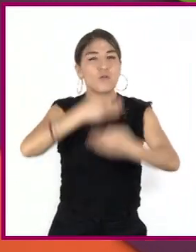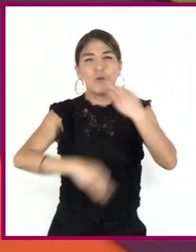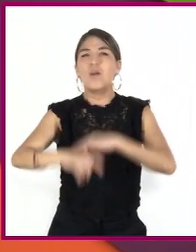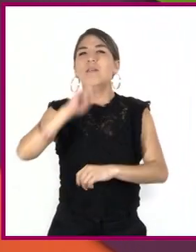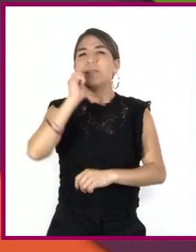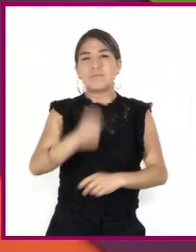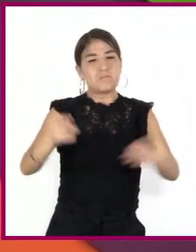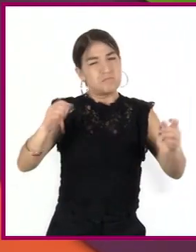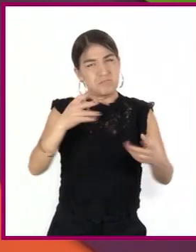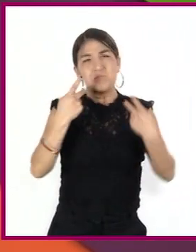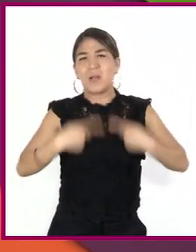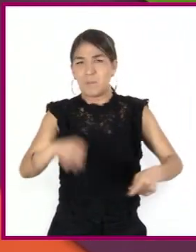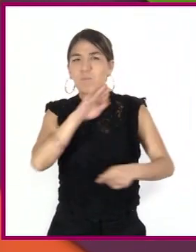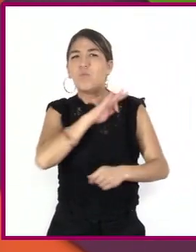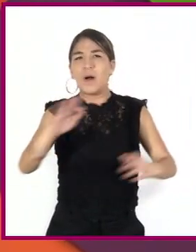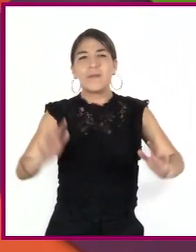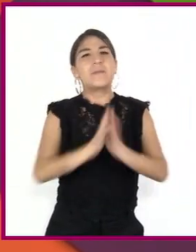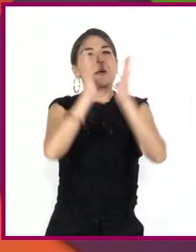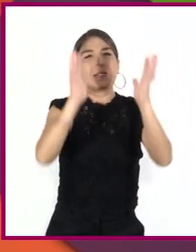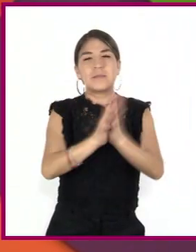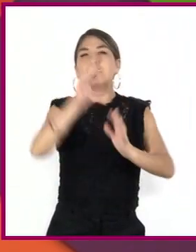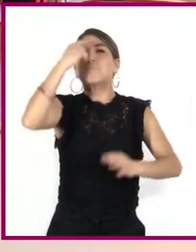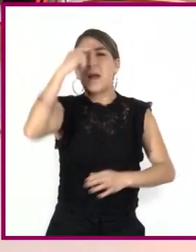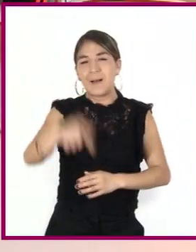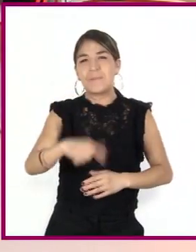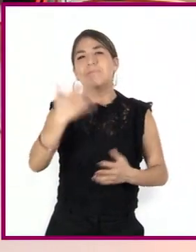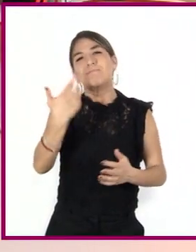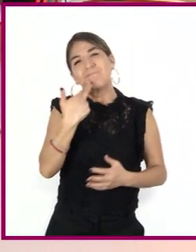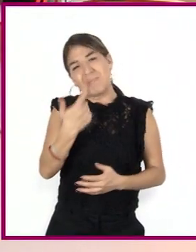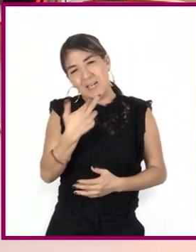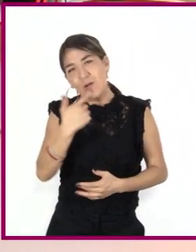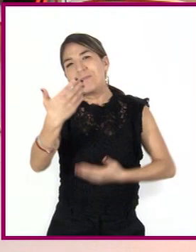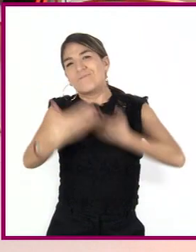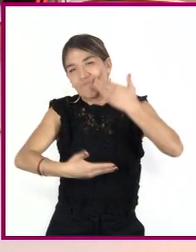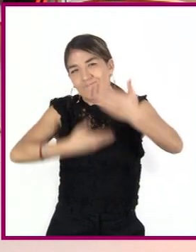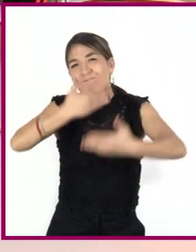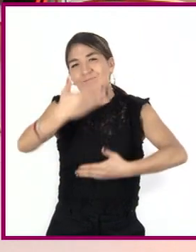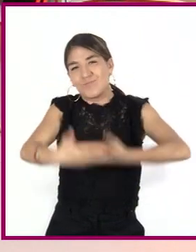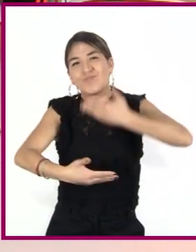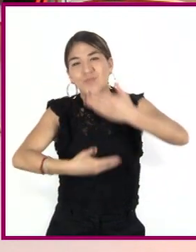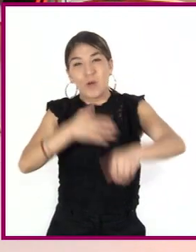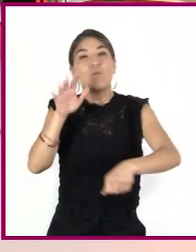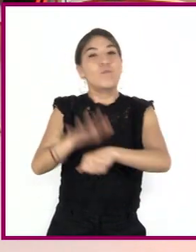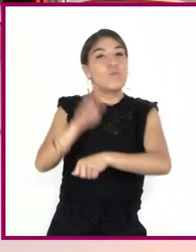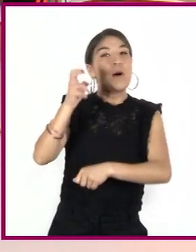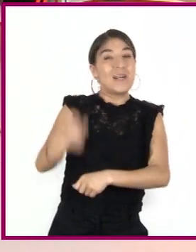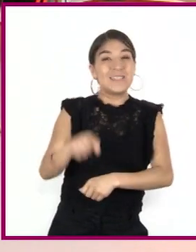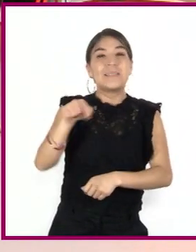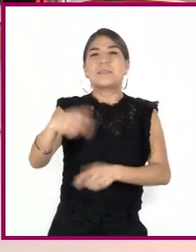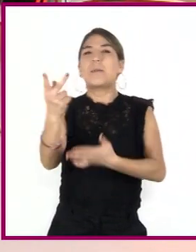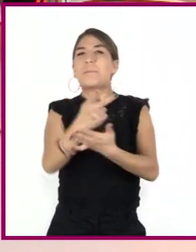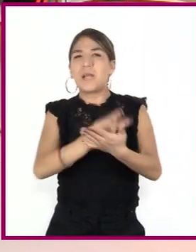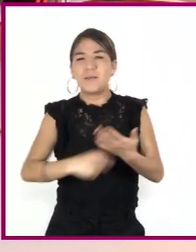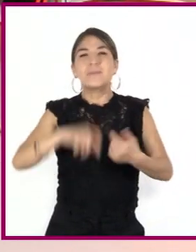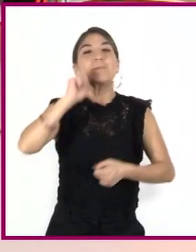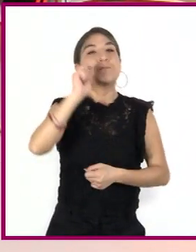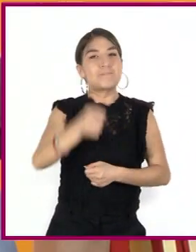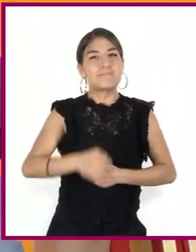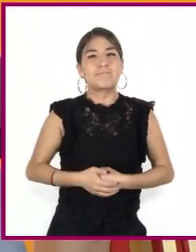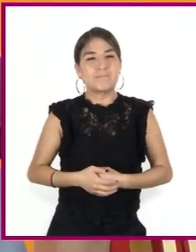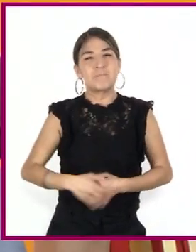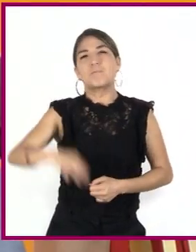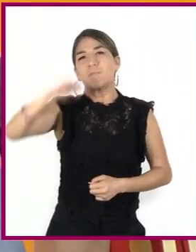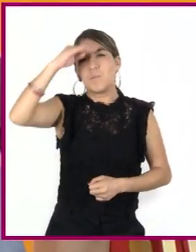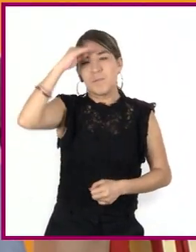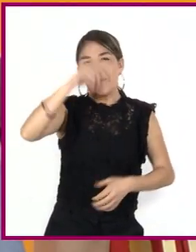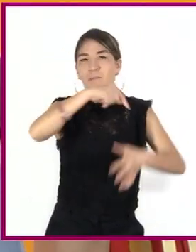podemos participar y así mejorar su ciclo. Por lo tanto, el plan podría considerar de manera general los